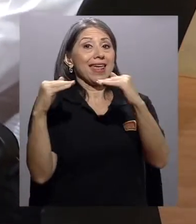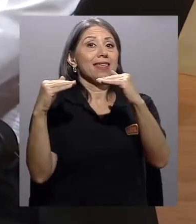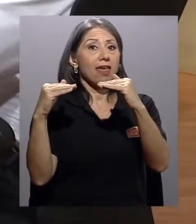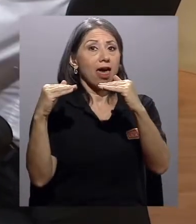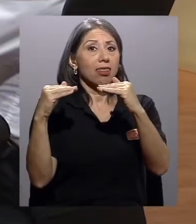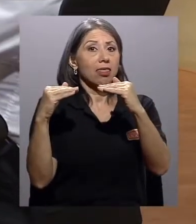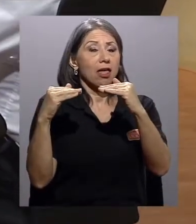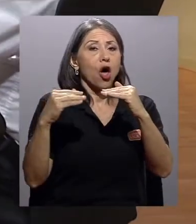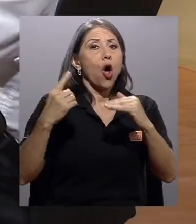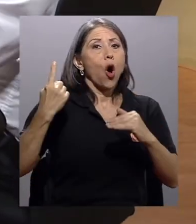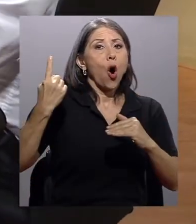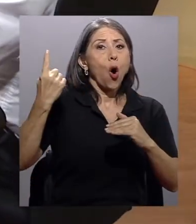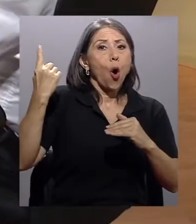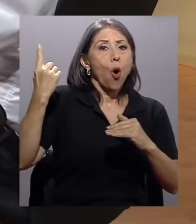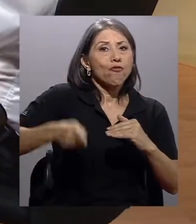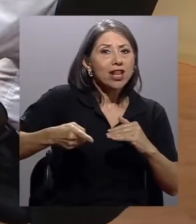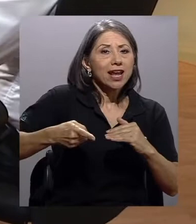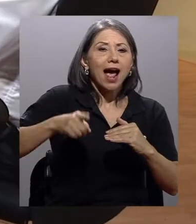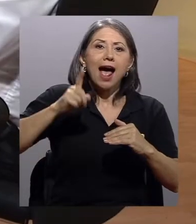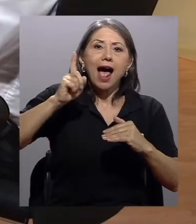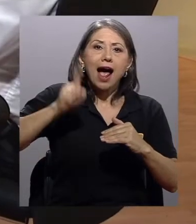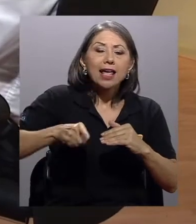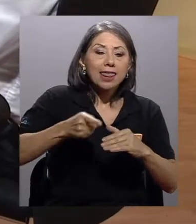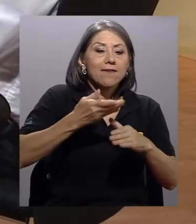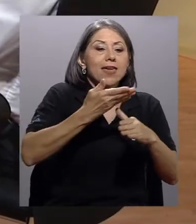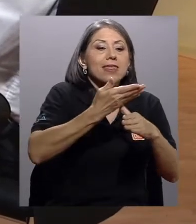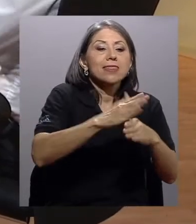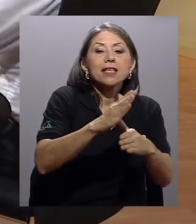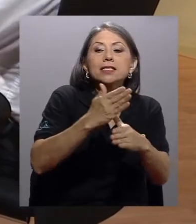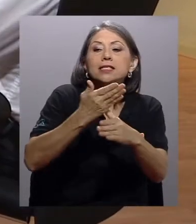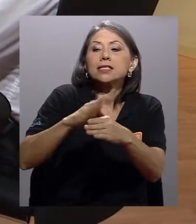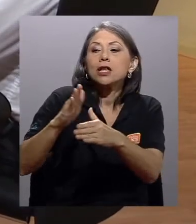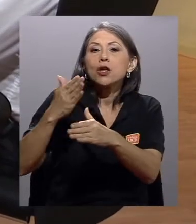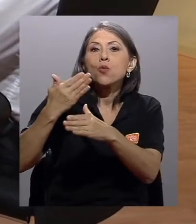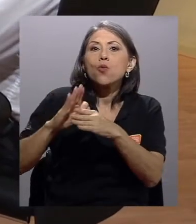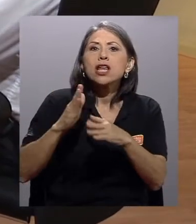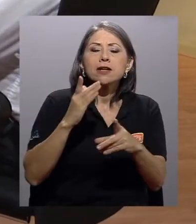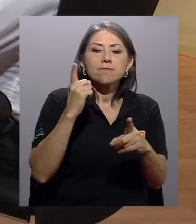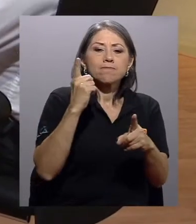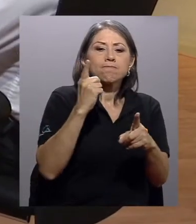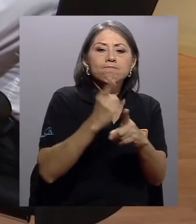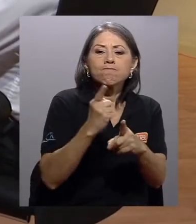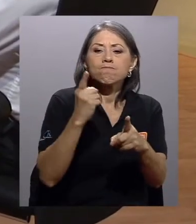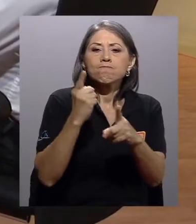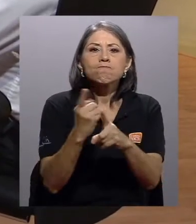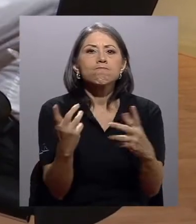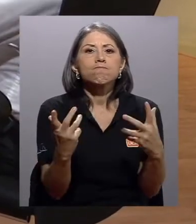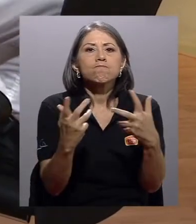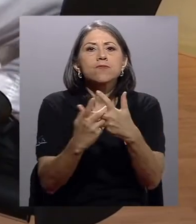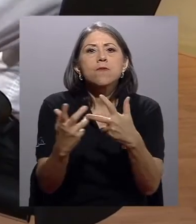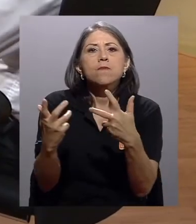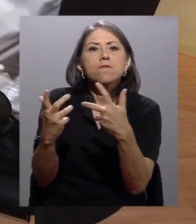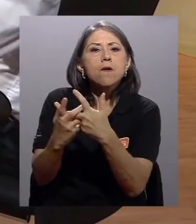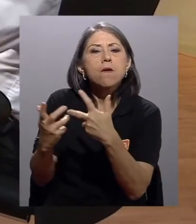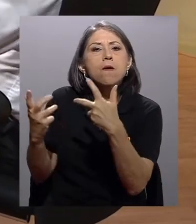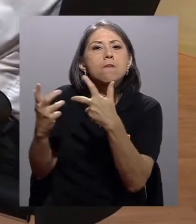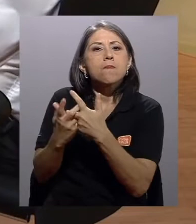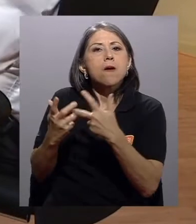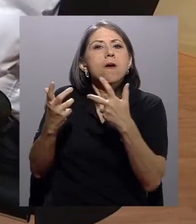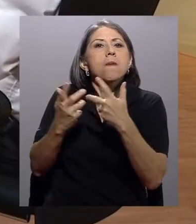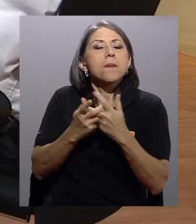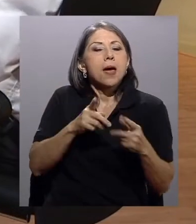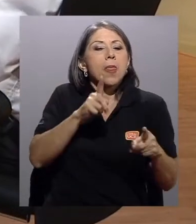crisis, a distribuir de manera razonable y equitativamente los recursos dependiendo de